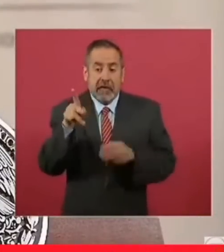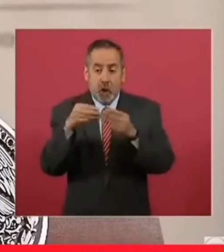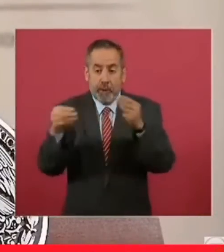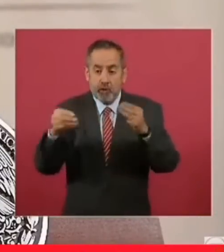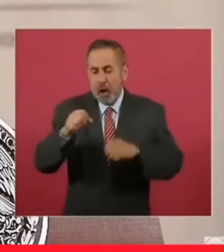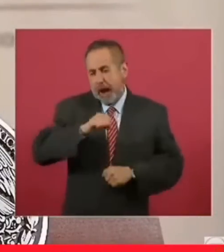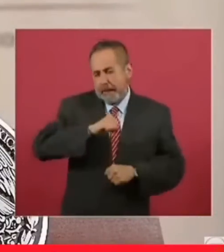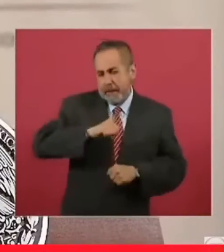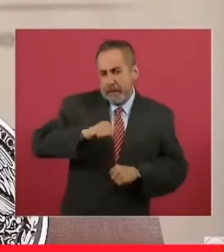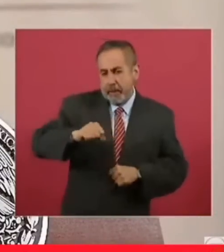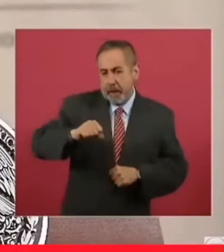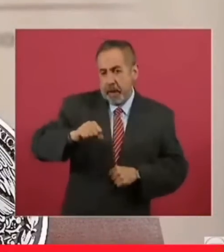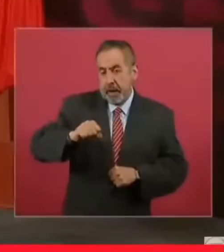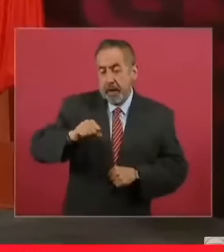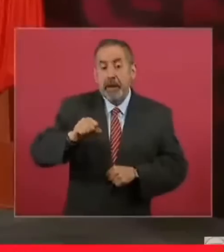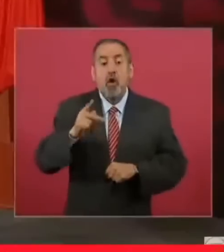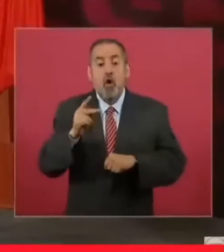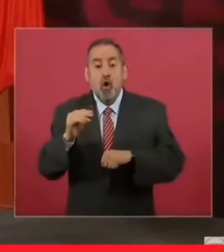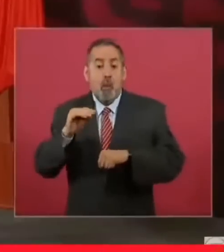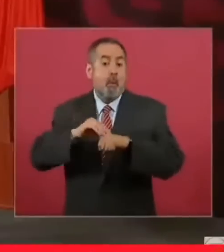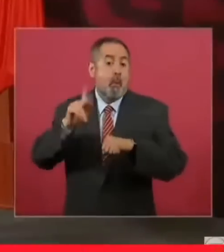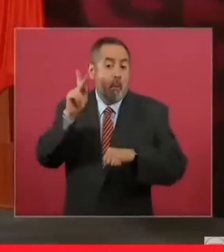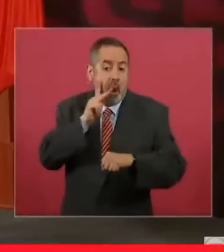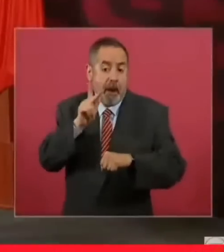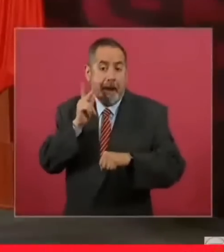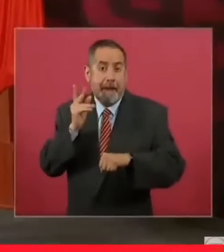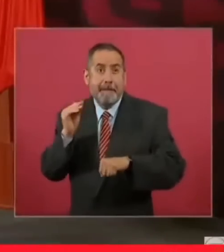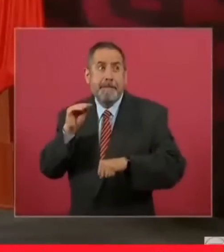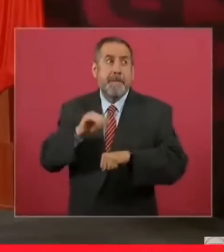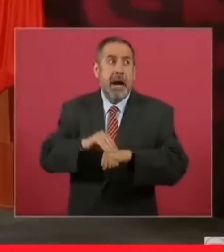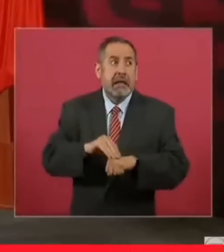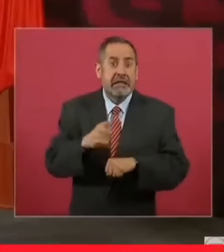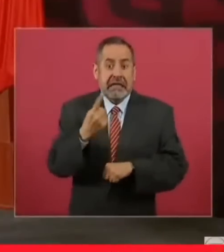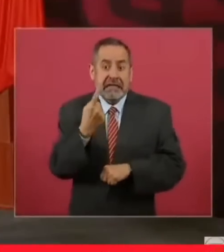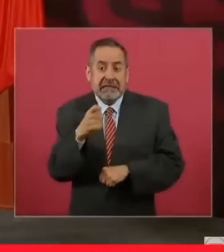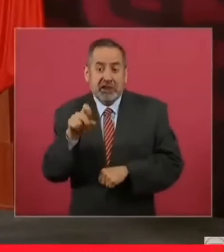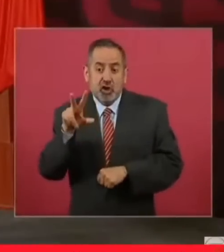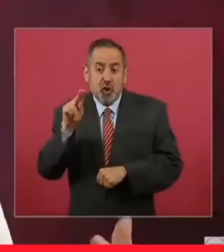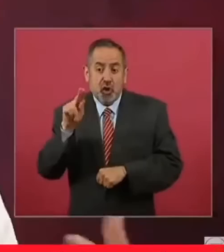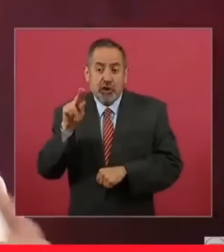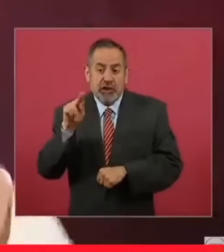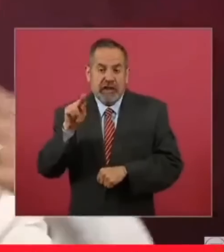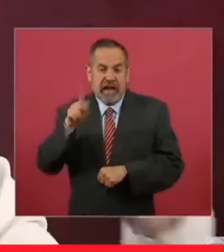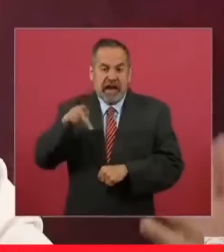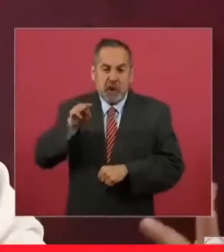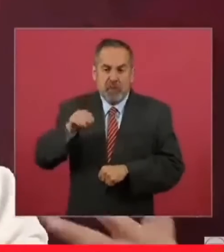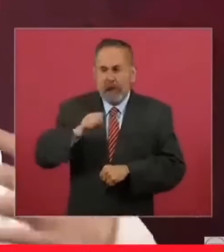se prueba al 10% más, es decir, se prueba casi a 180 kilómetros por hora. ¿Para qué? Para